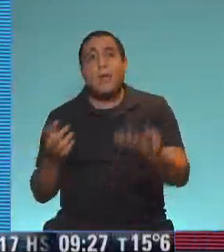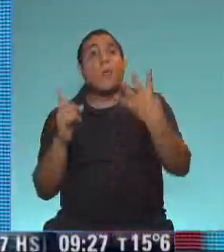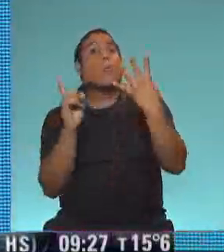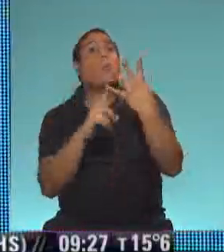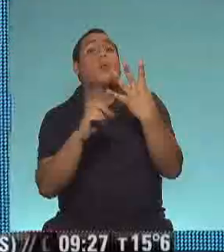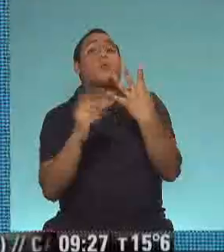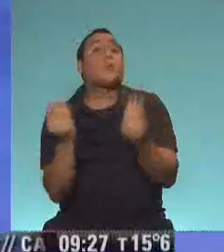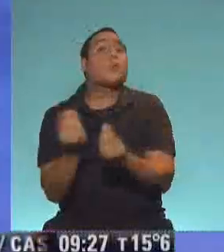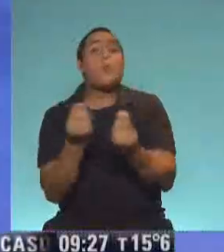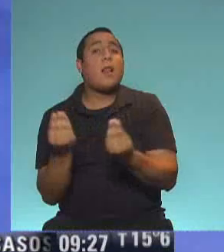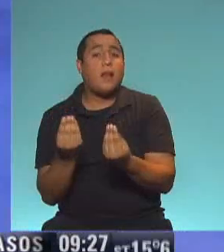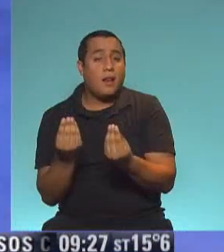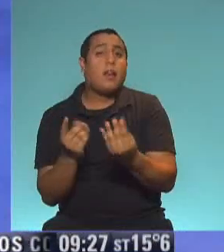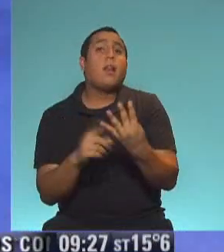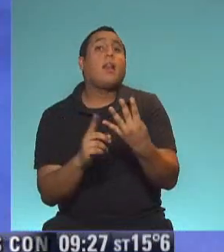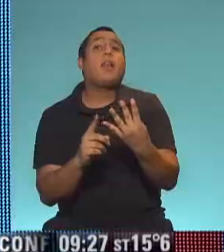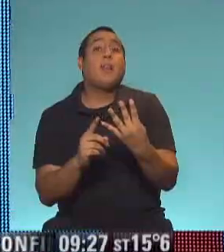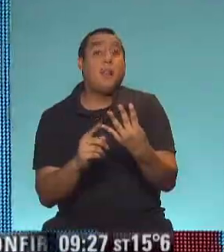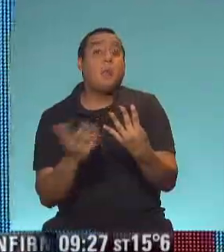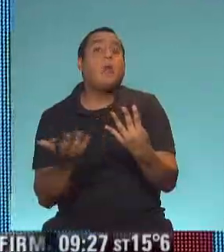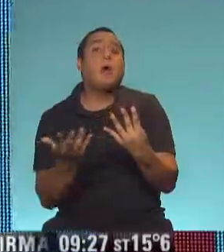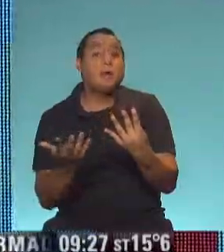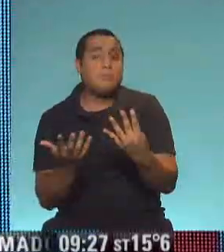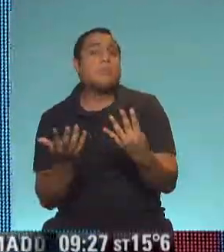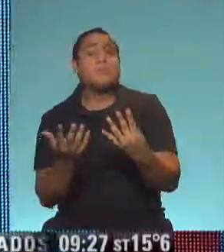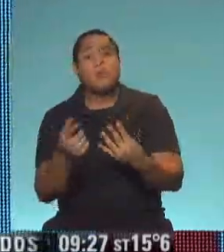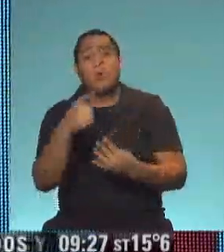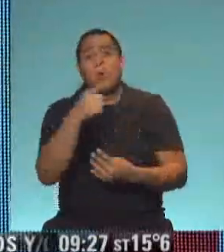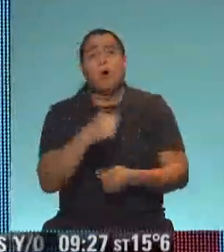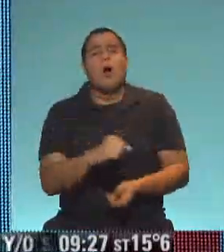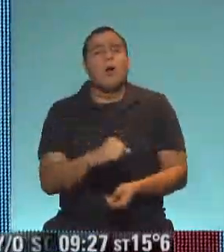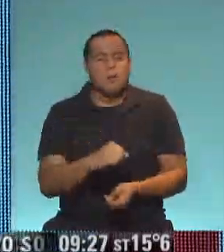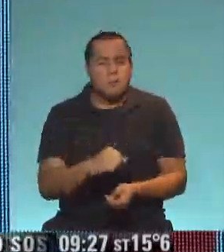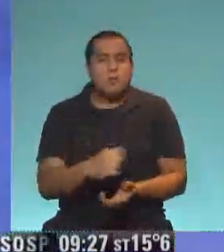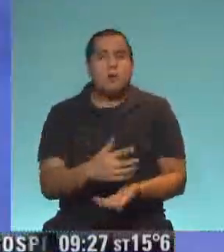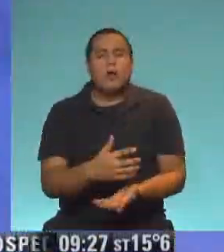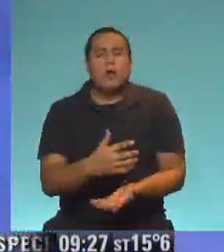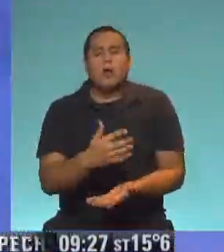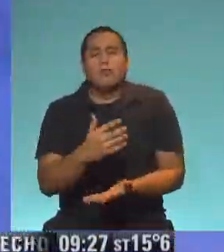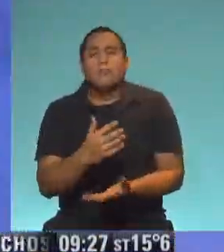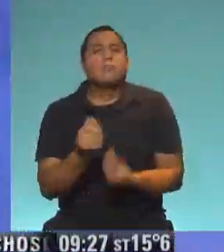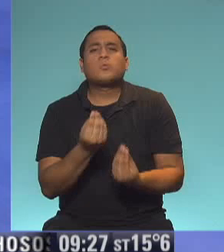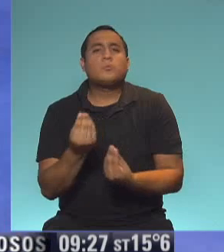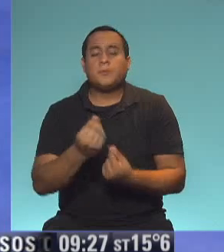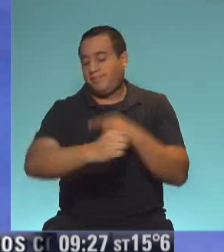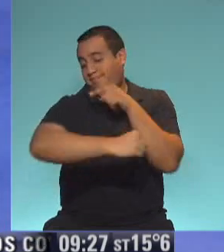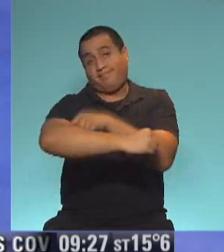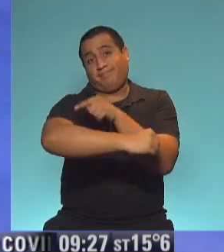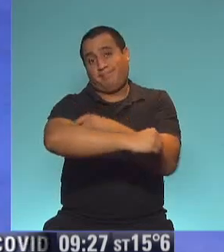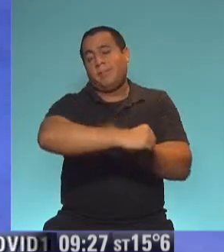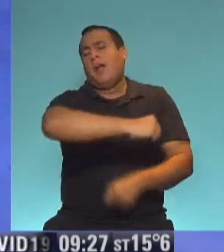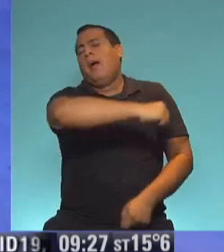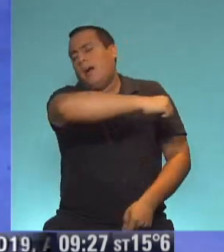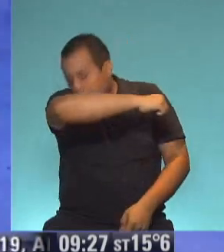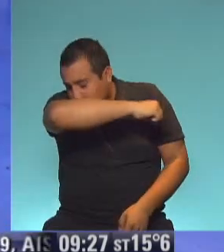número cuatro, ¿sabes cuál es? ¿Cuál es? La recomendación número cuatro es que si quieres toser o estornudar, tienes que hacerlo, ¿sabes dónde? ¿En dónde? En el huequito del